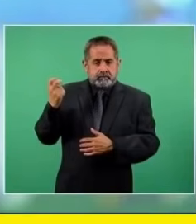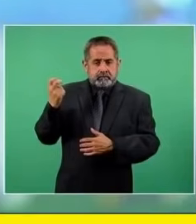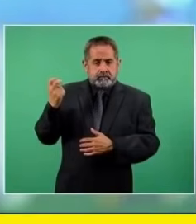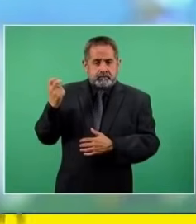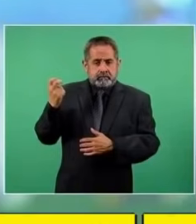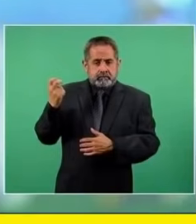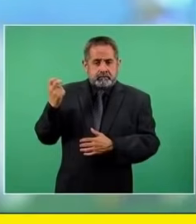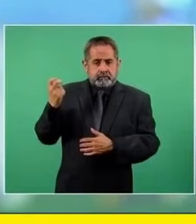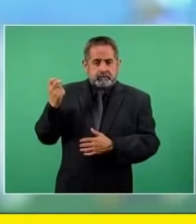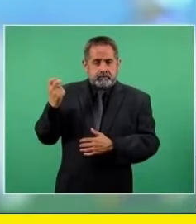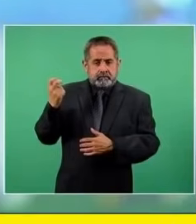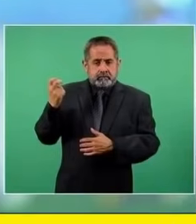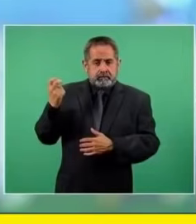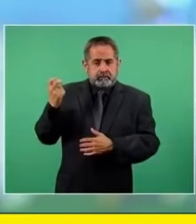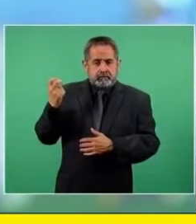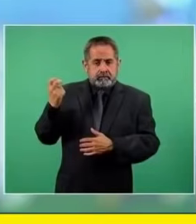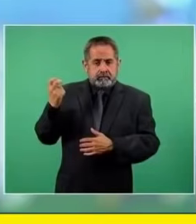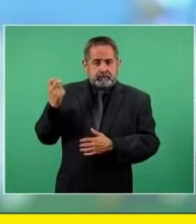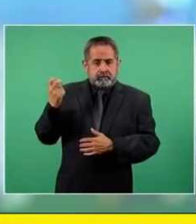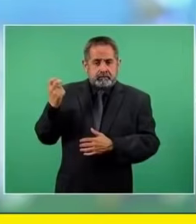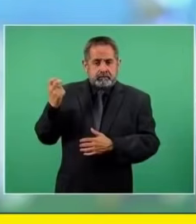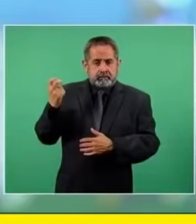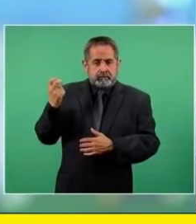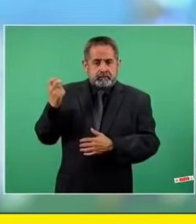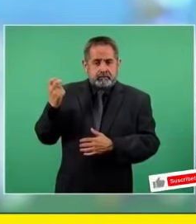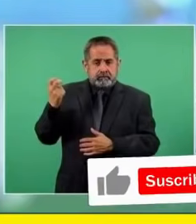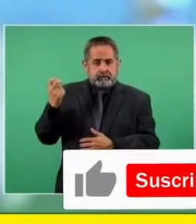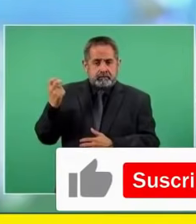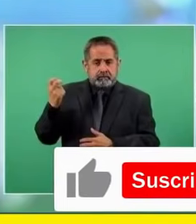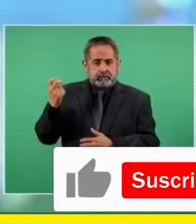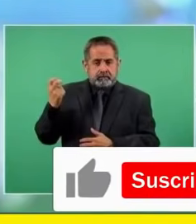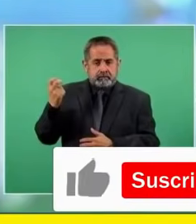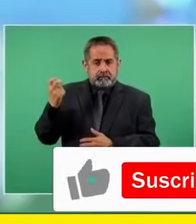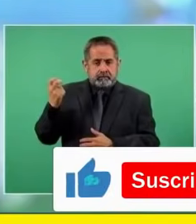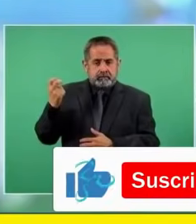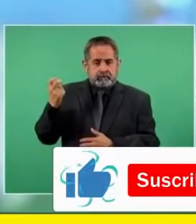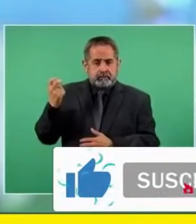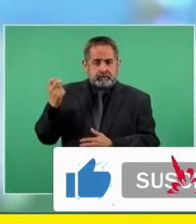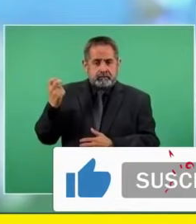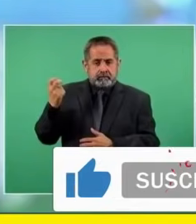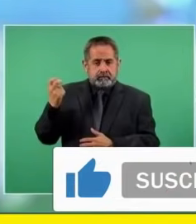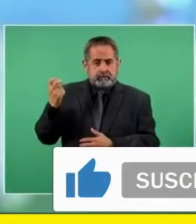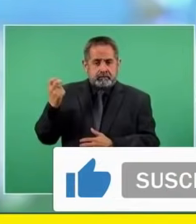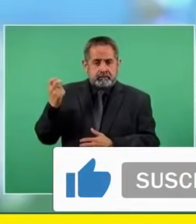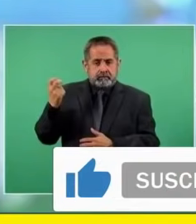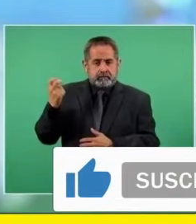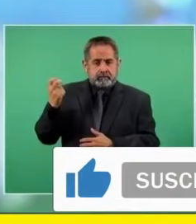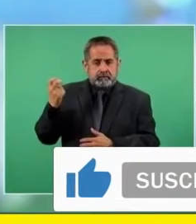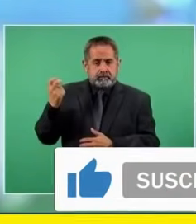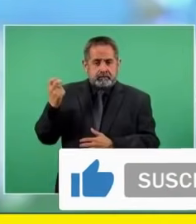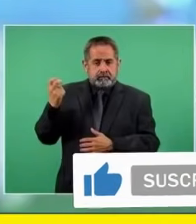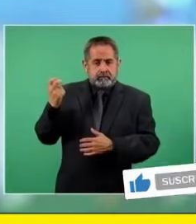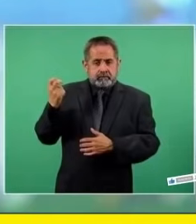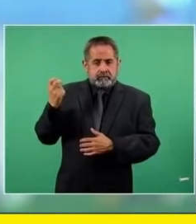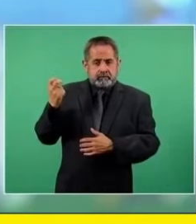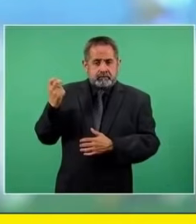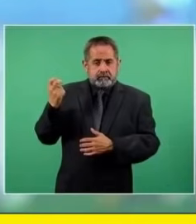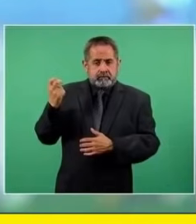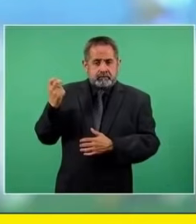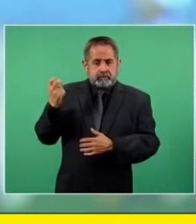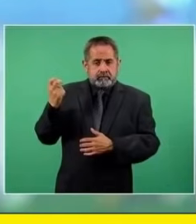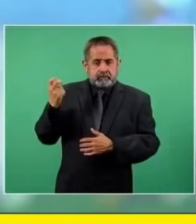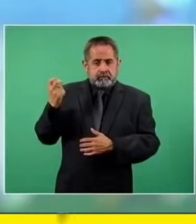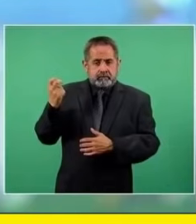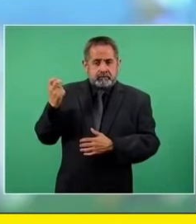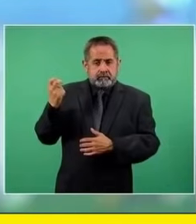pero no a favor de la democracia hasta aquí el vídeo mi gente no se olviden darle like de suscribirse a prestar a la campanita para que cada vez que tengamos un vídeo